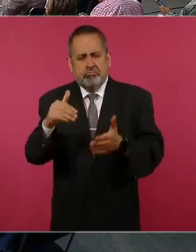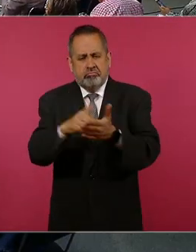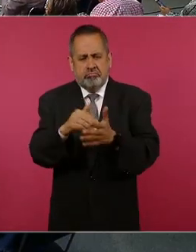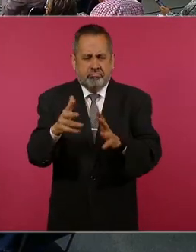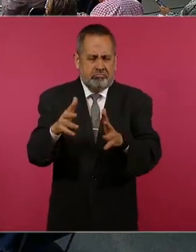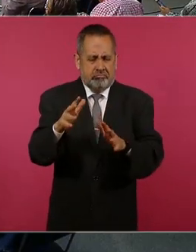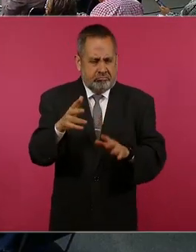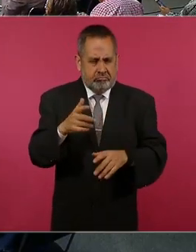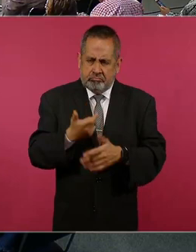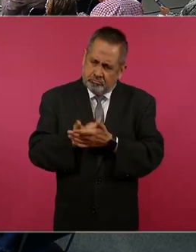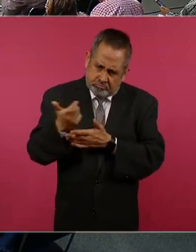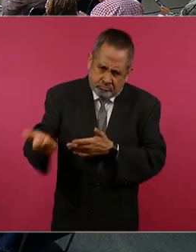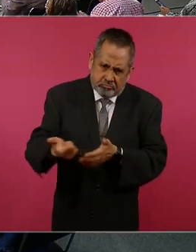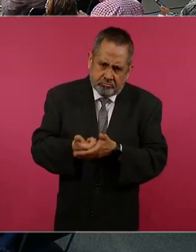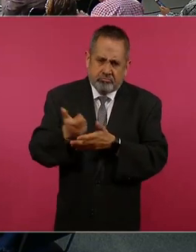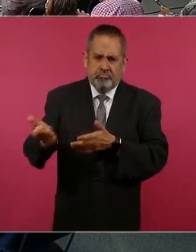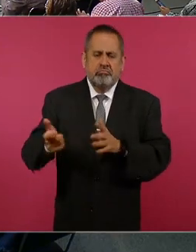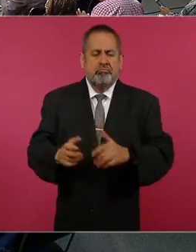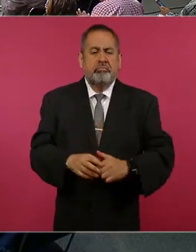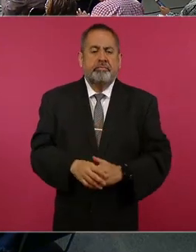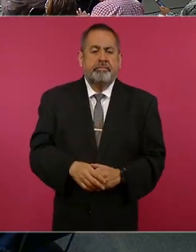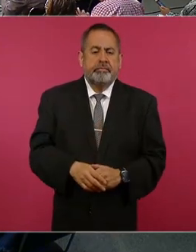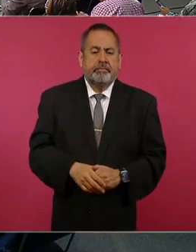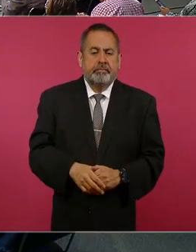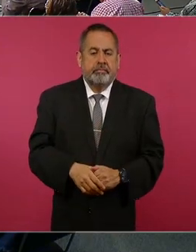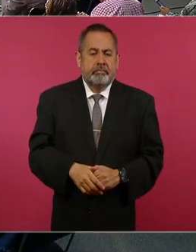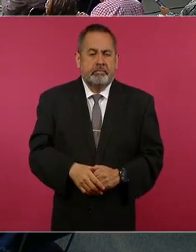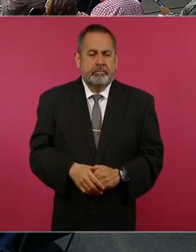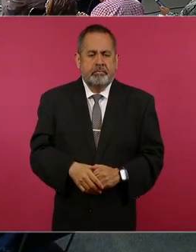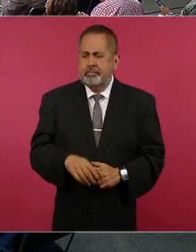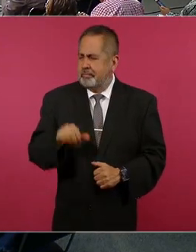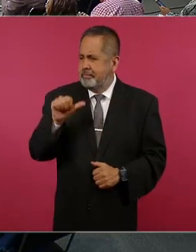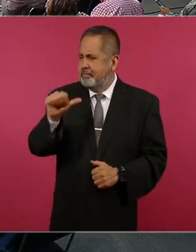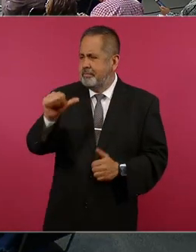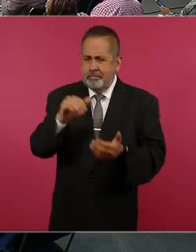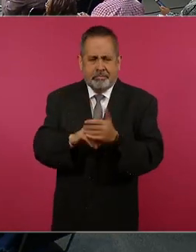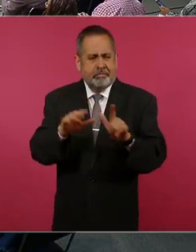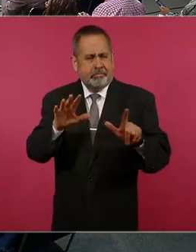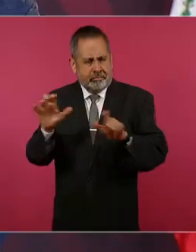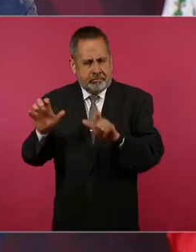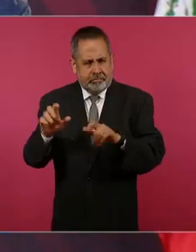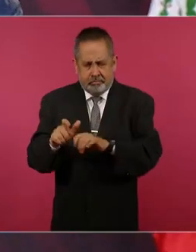16 mil 700